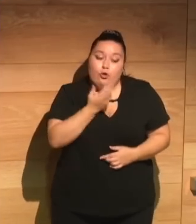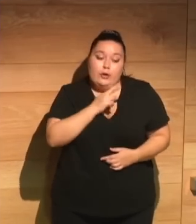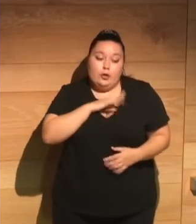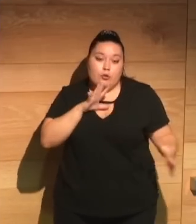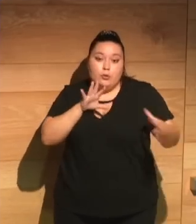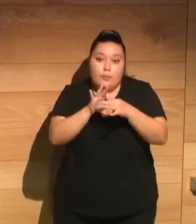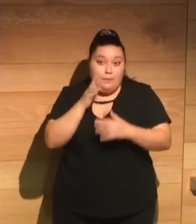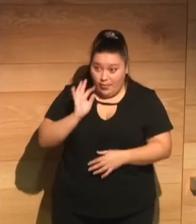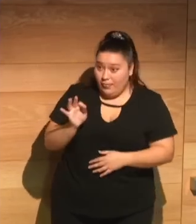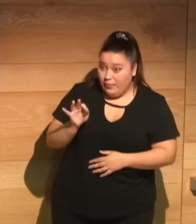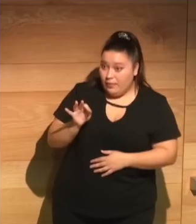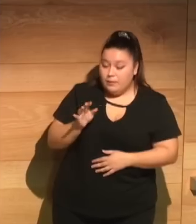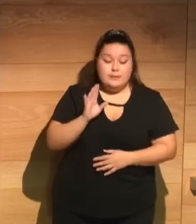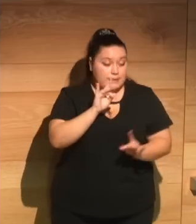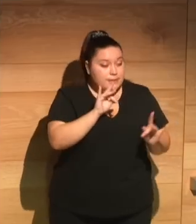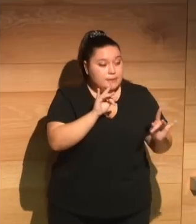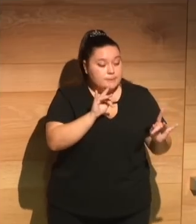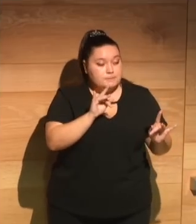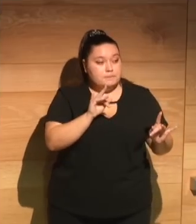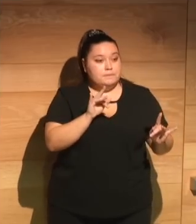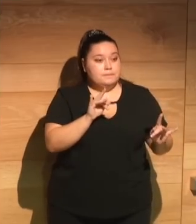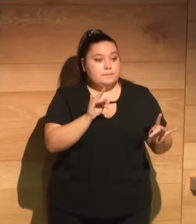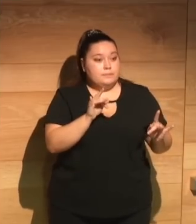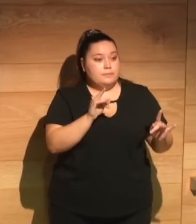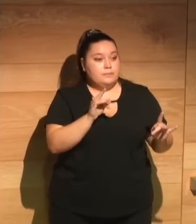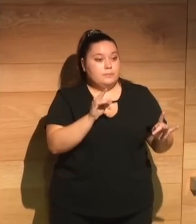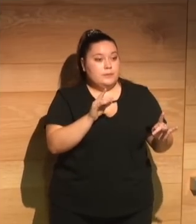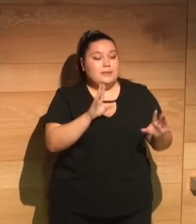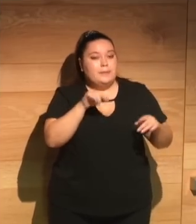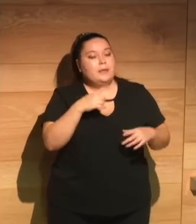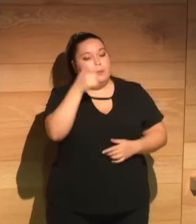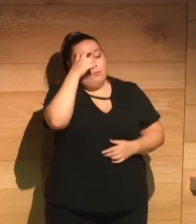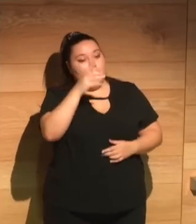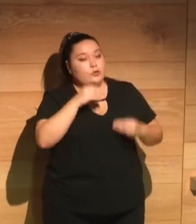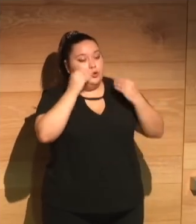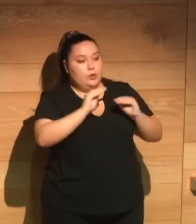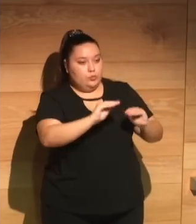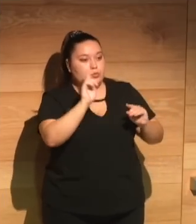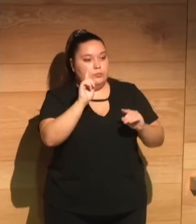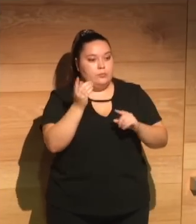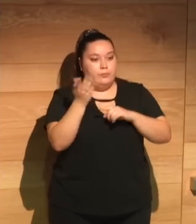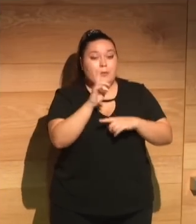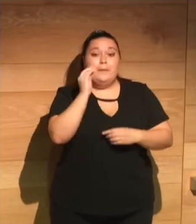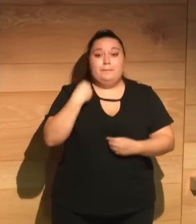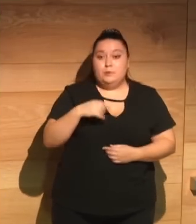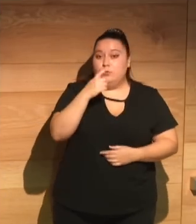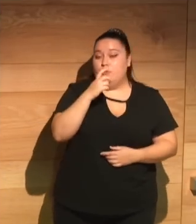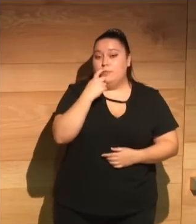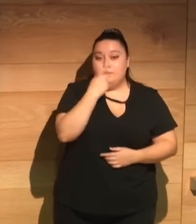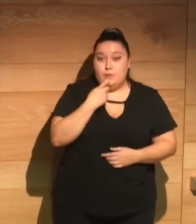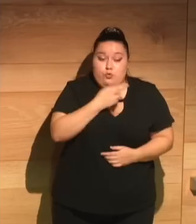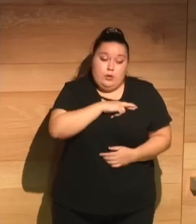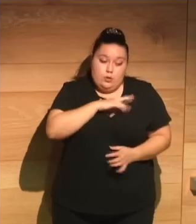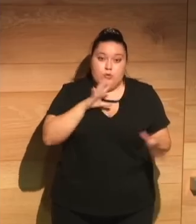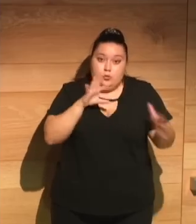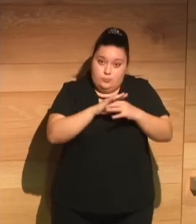¿verdad, Rodrigo? Sí, sin duda. Y además de la representación de la propia historia del pueblo. Pero claro, los propios mitos son